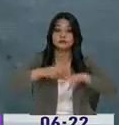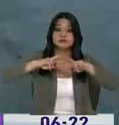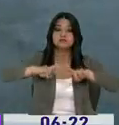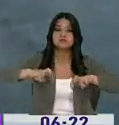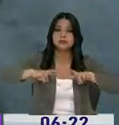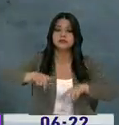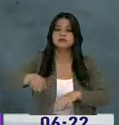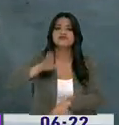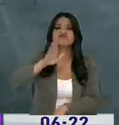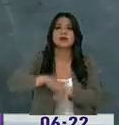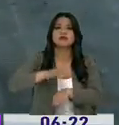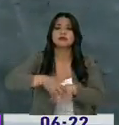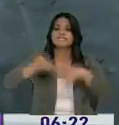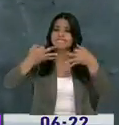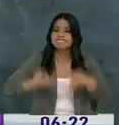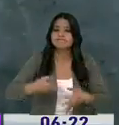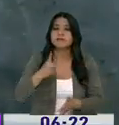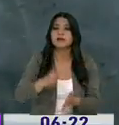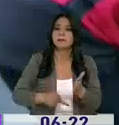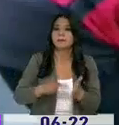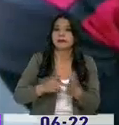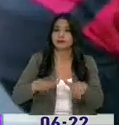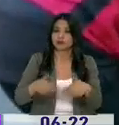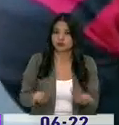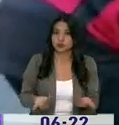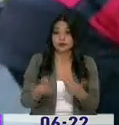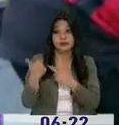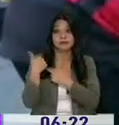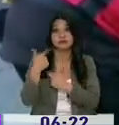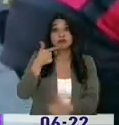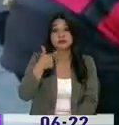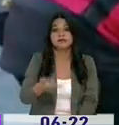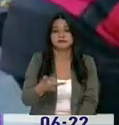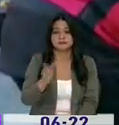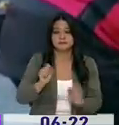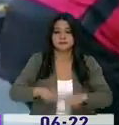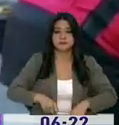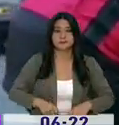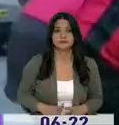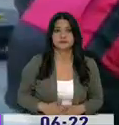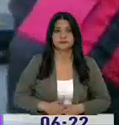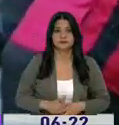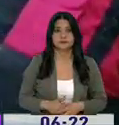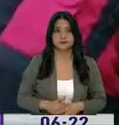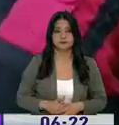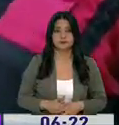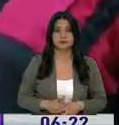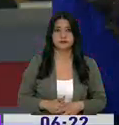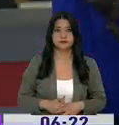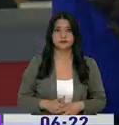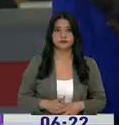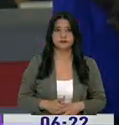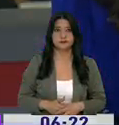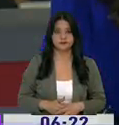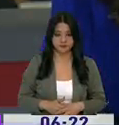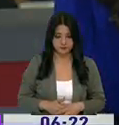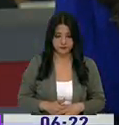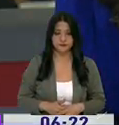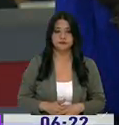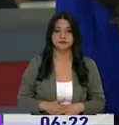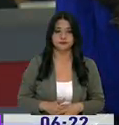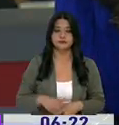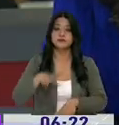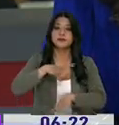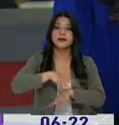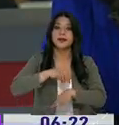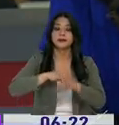del accidente para determinar responsabilidades, informó Valeria Navarro. Y en Quevedo, una